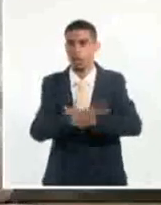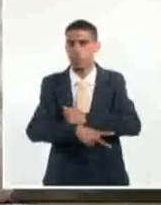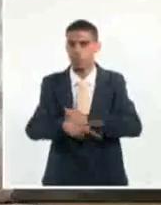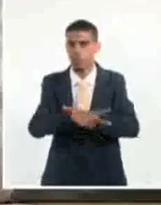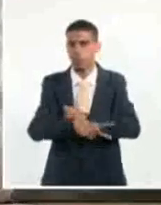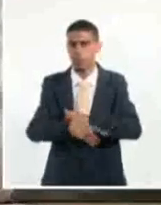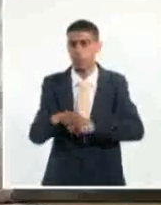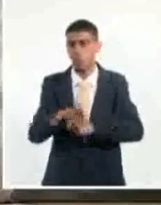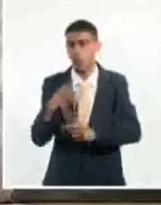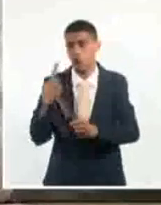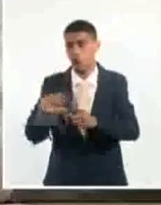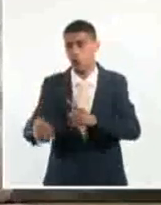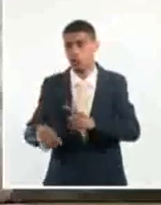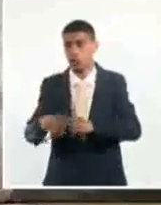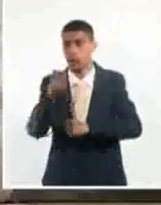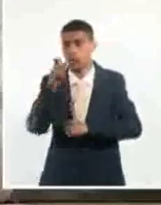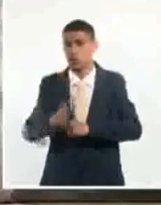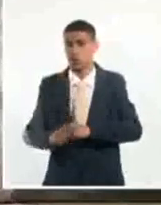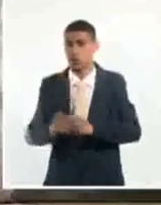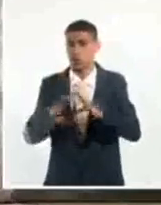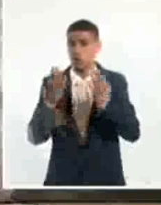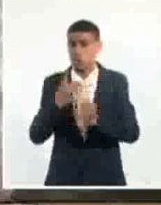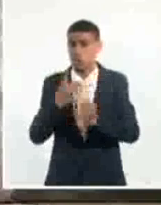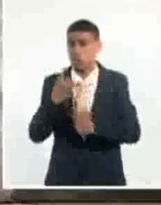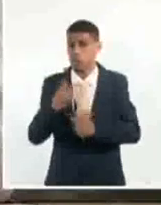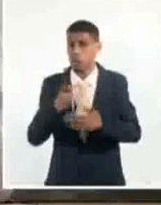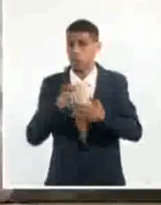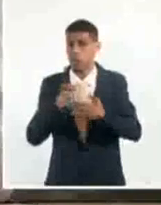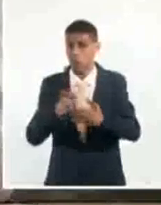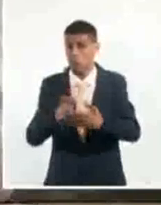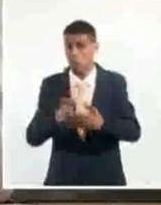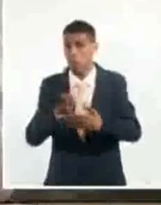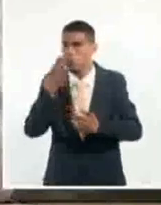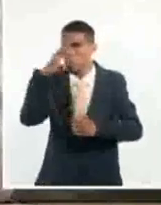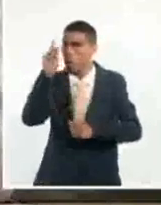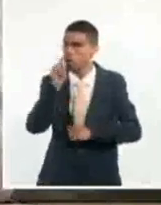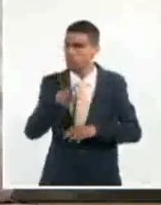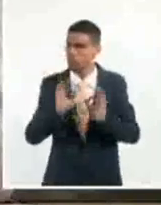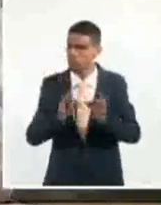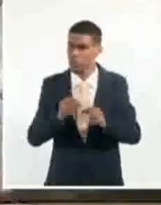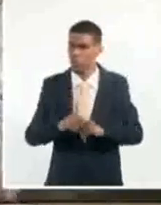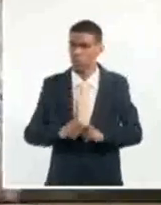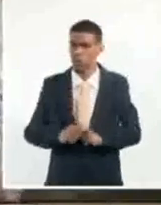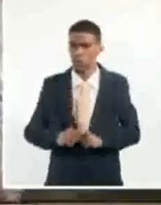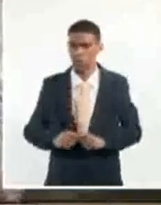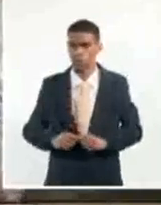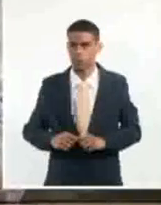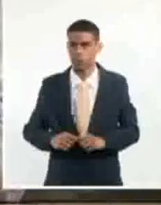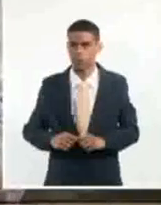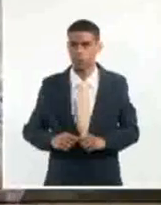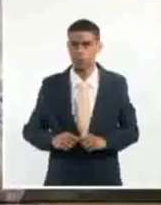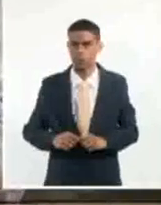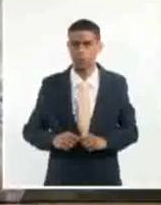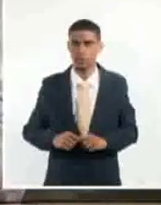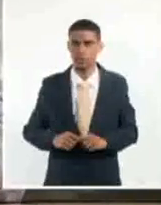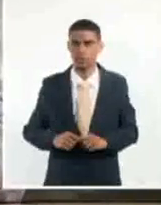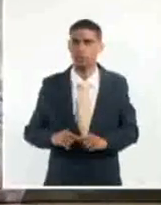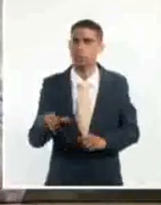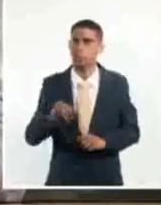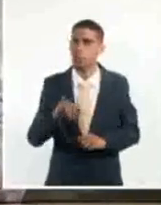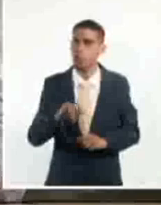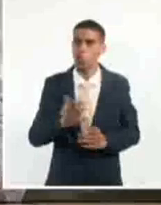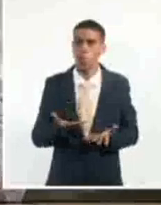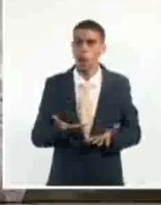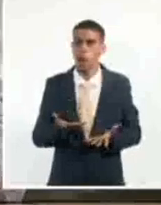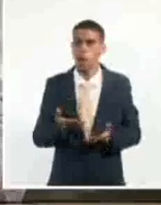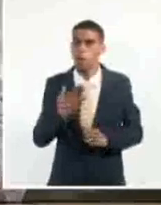mundo, salvando a Cuba para seguir construyendo, creciendo, soñando y alcanzando